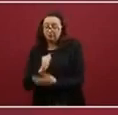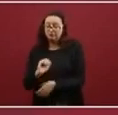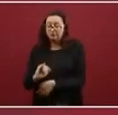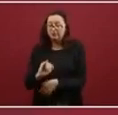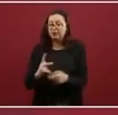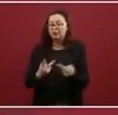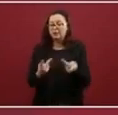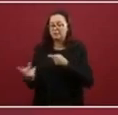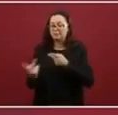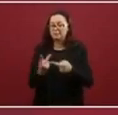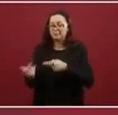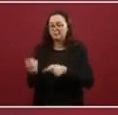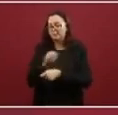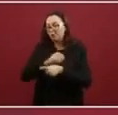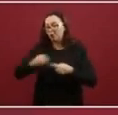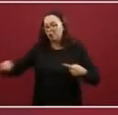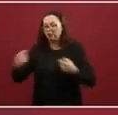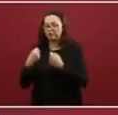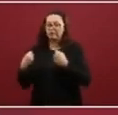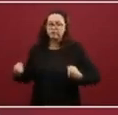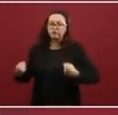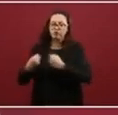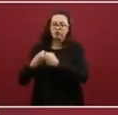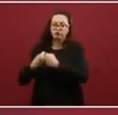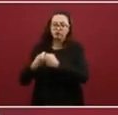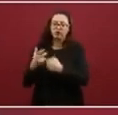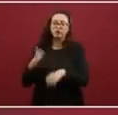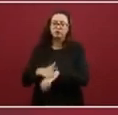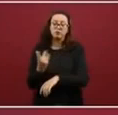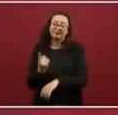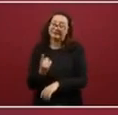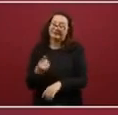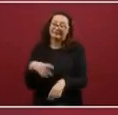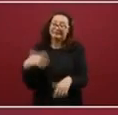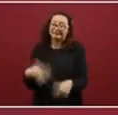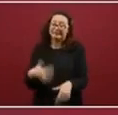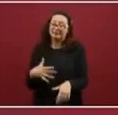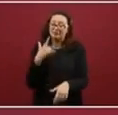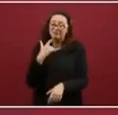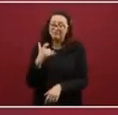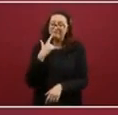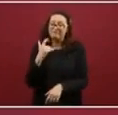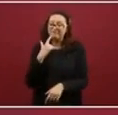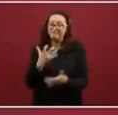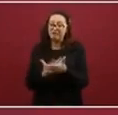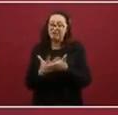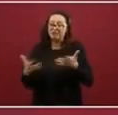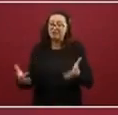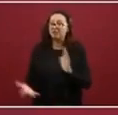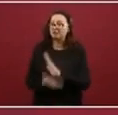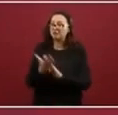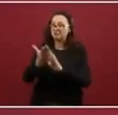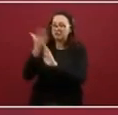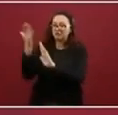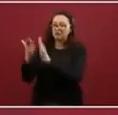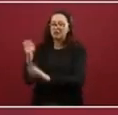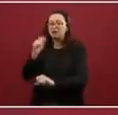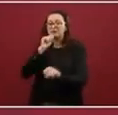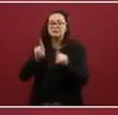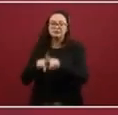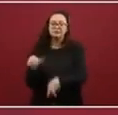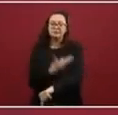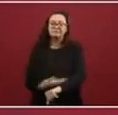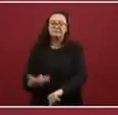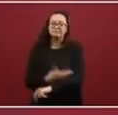el plan de cómo se va a organizar la frontera, porque en realidad es un esfuerzo muy grande el que se tiene que hacer, no solo físico, sino de